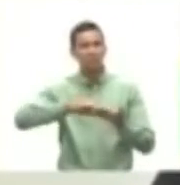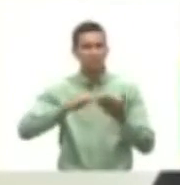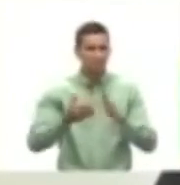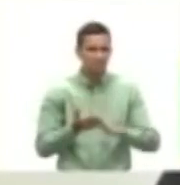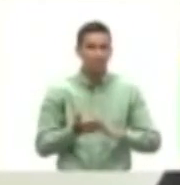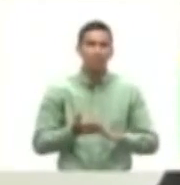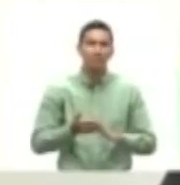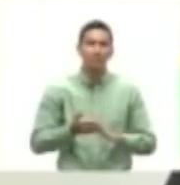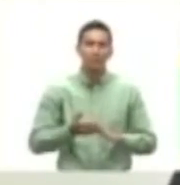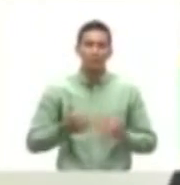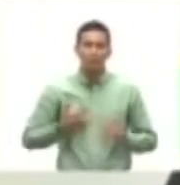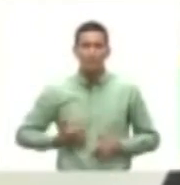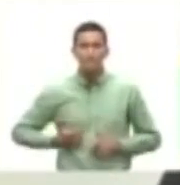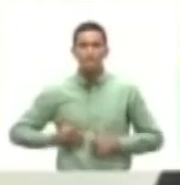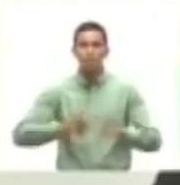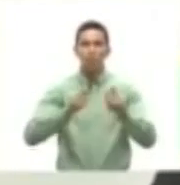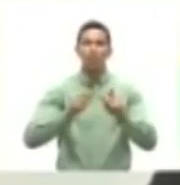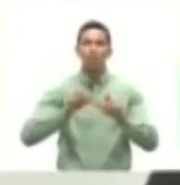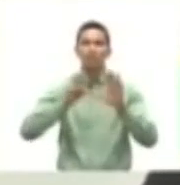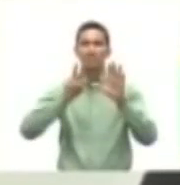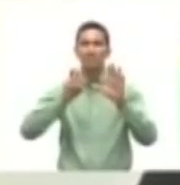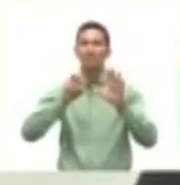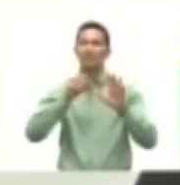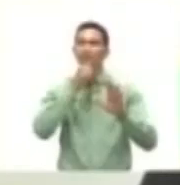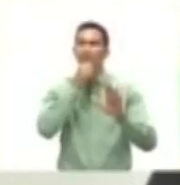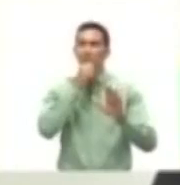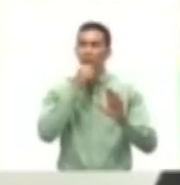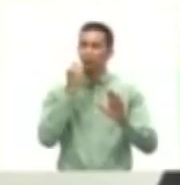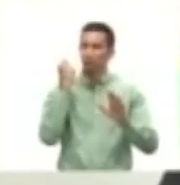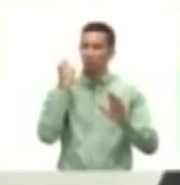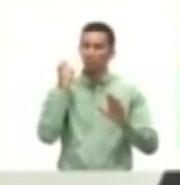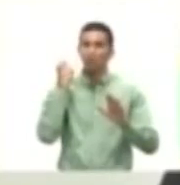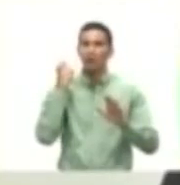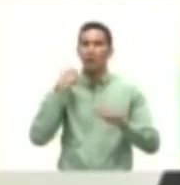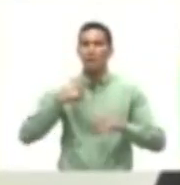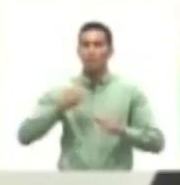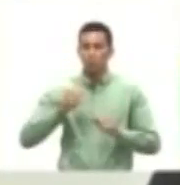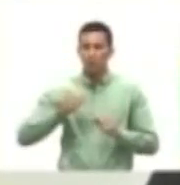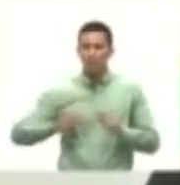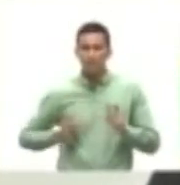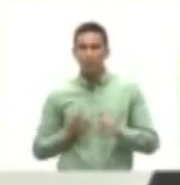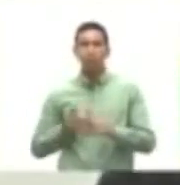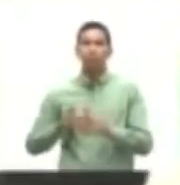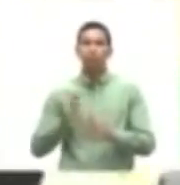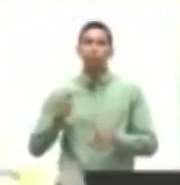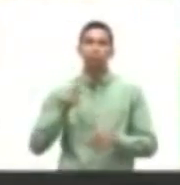Nosotros salimos de Bogotá el 7 de agosto, es un recorrido internacional, vamos a recorrer